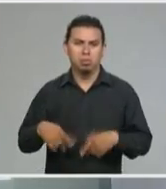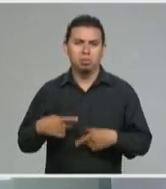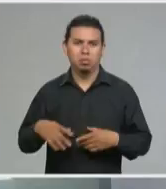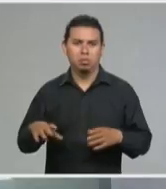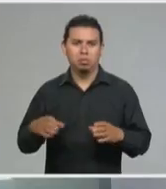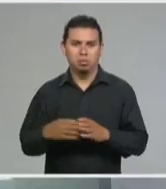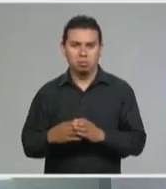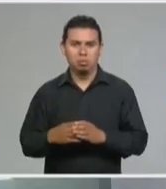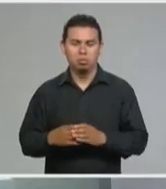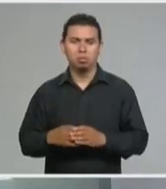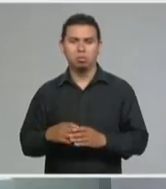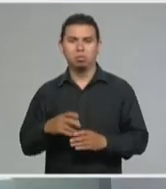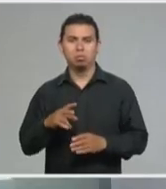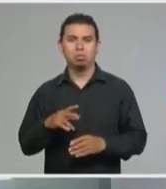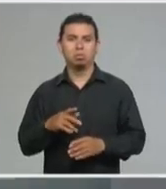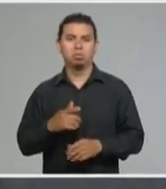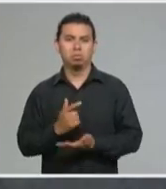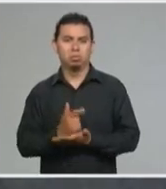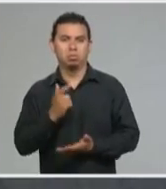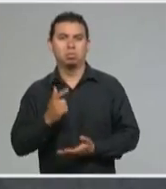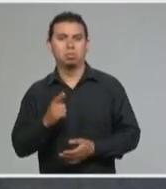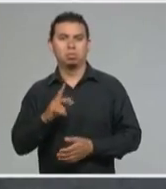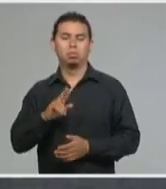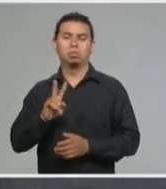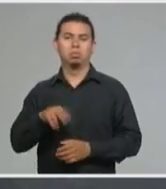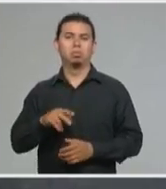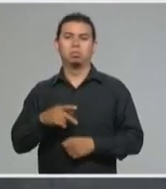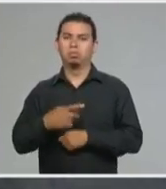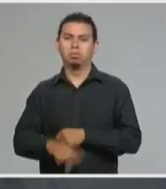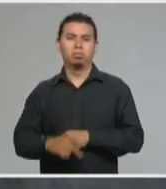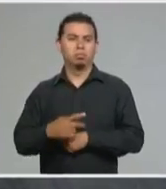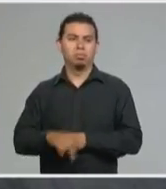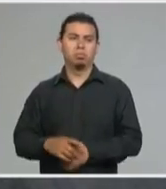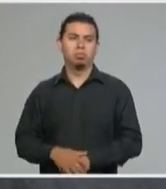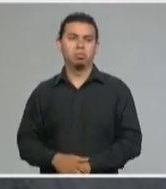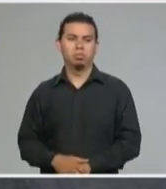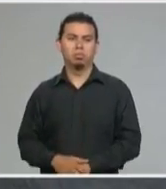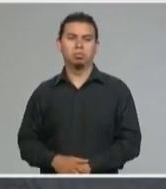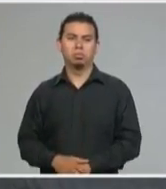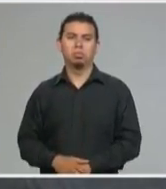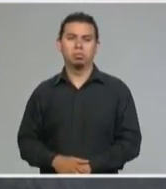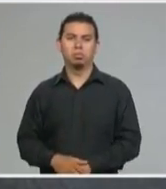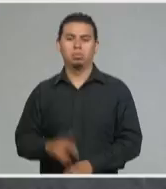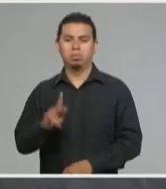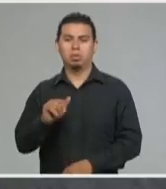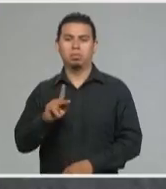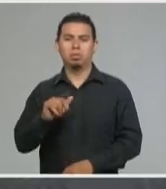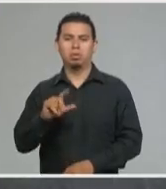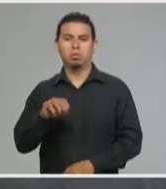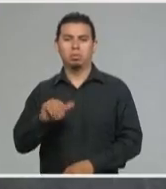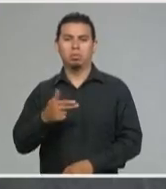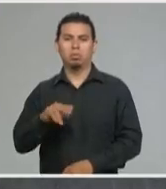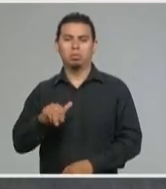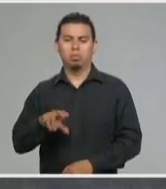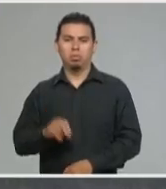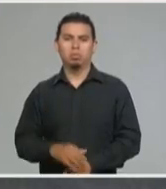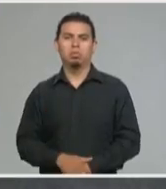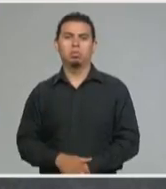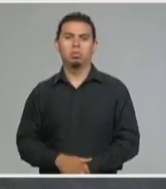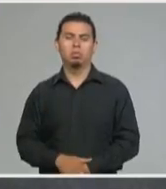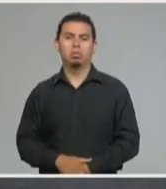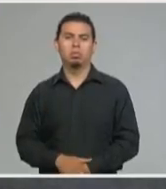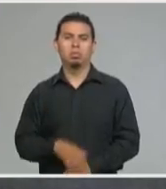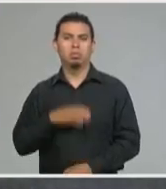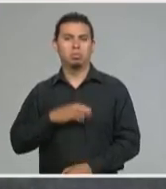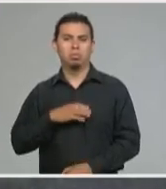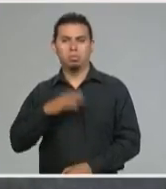con este virus y esto ocasiona un factor de riesgo importante para ¿por ellos. ¿Por el papiloma? Por el virus del papiloma humano, ¿no? Correcto. En algunos sitios el cáncer de